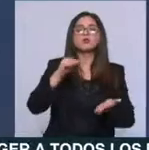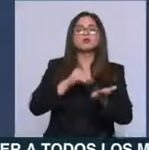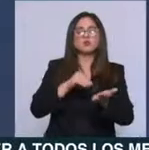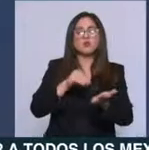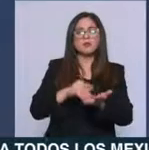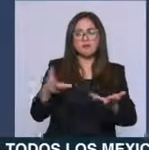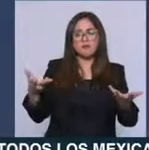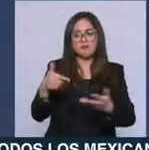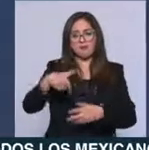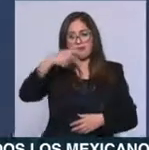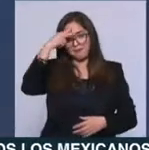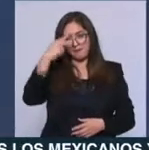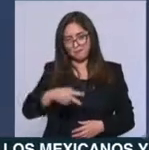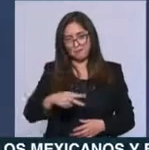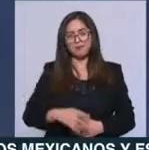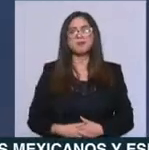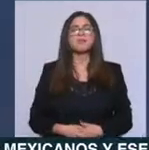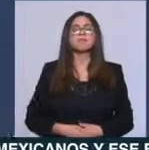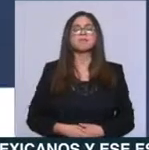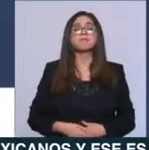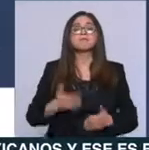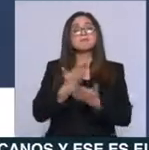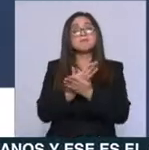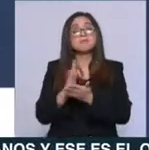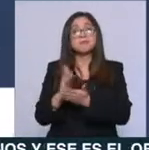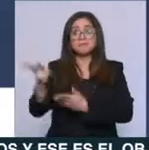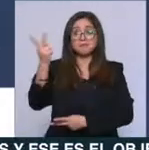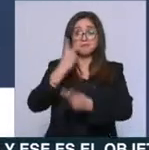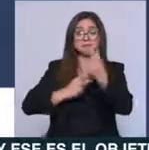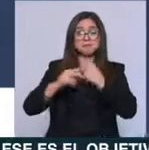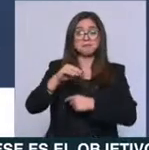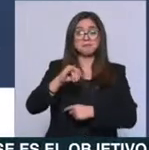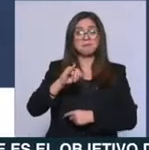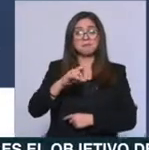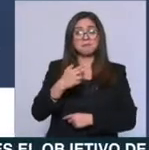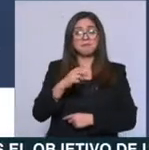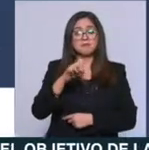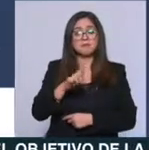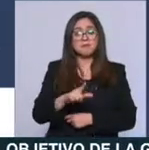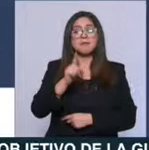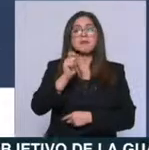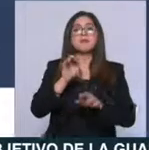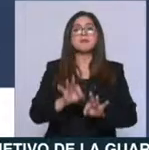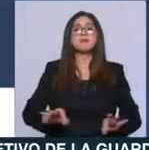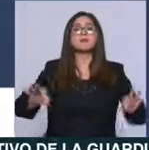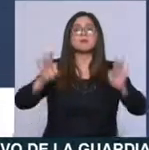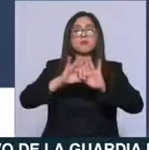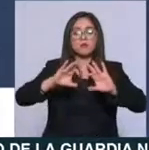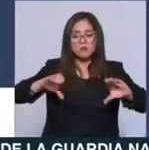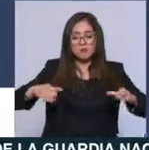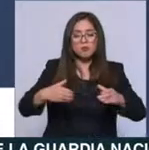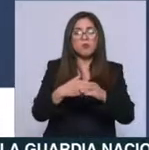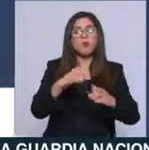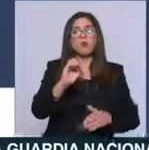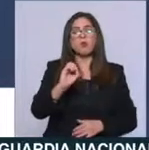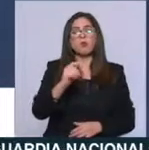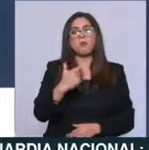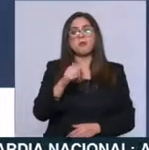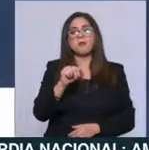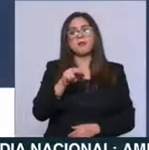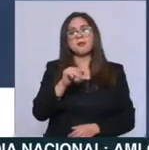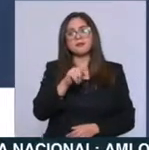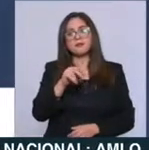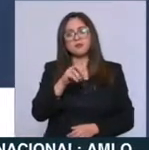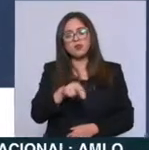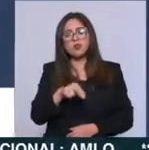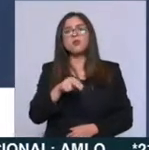quisiera también destacar, además de la presencia de Michelle Bachelet, la importancia de las organizaciones sociales defensoras de derechos humanos que se han